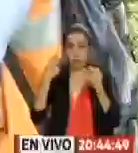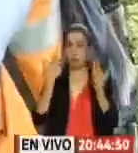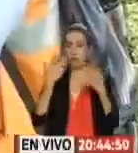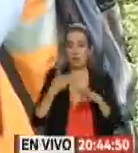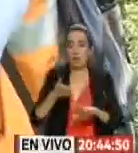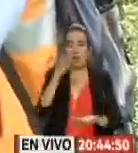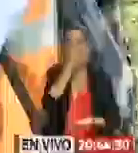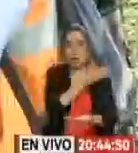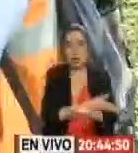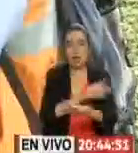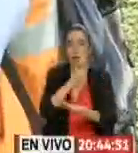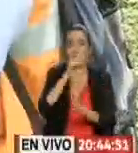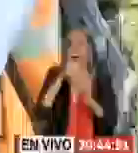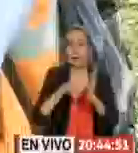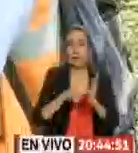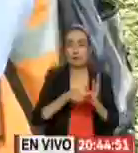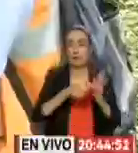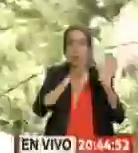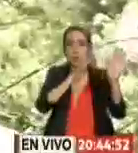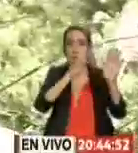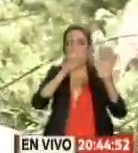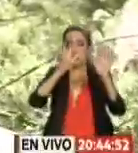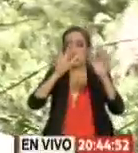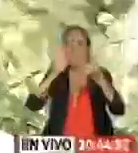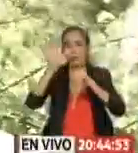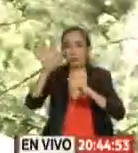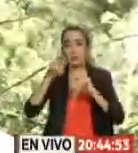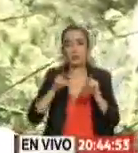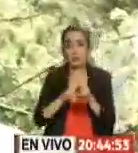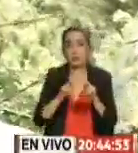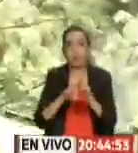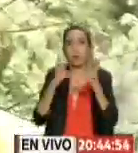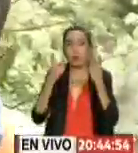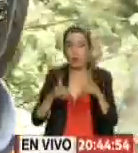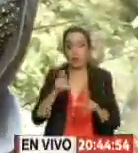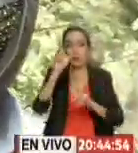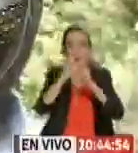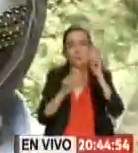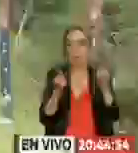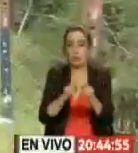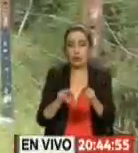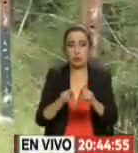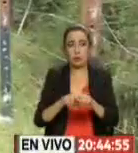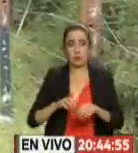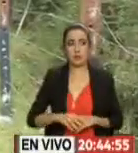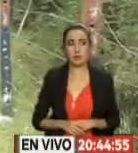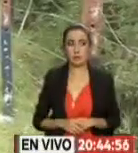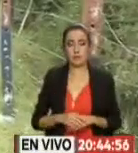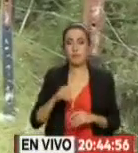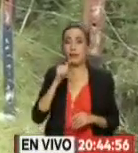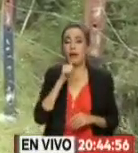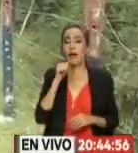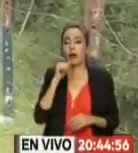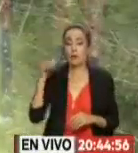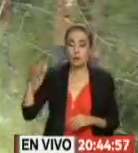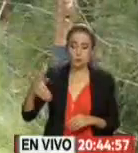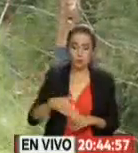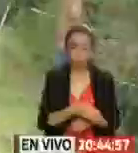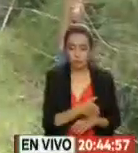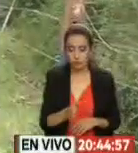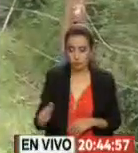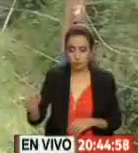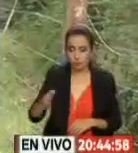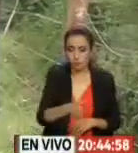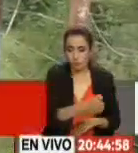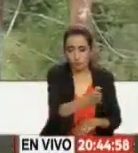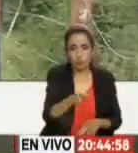primero. En el año 1985, los pobladores aseguran que ya existió un hecho similar. El agua bajó por las calles y